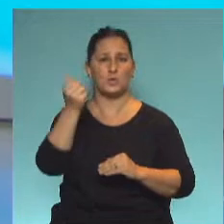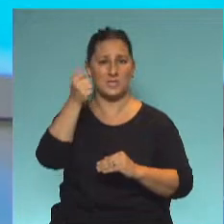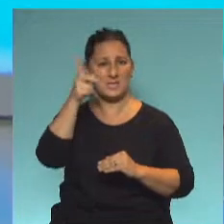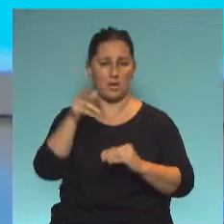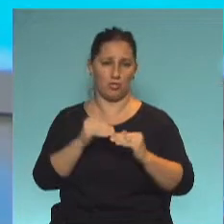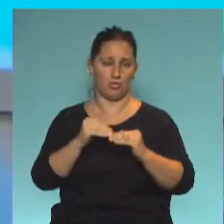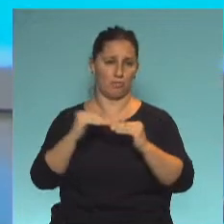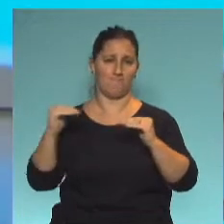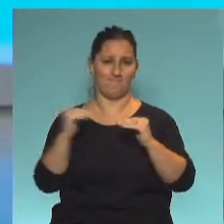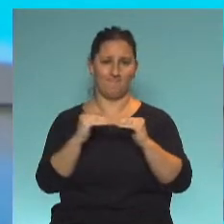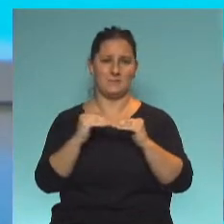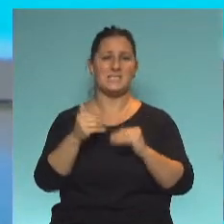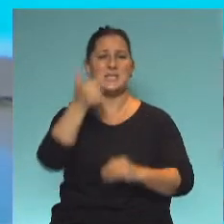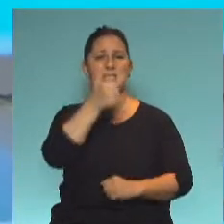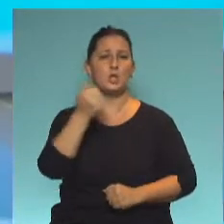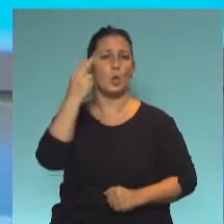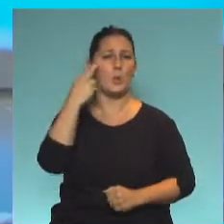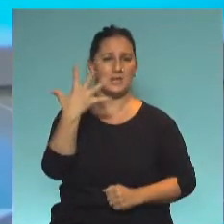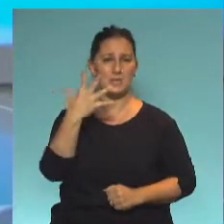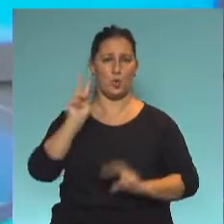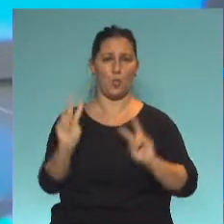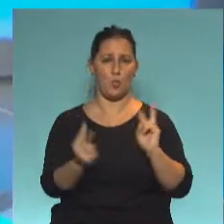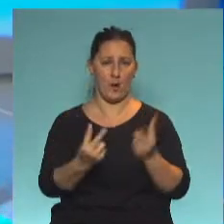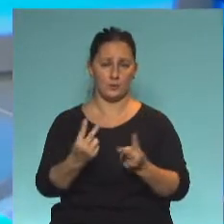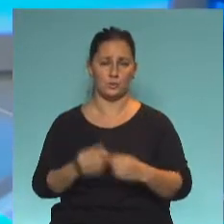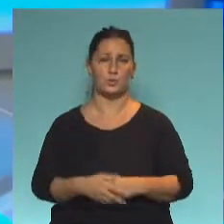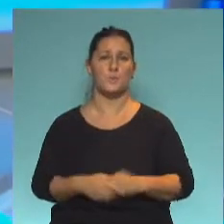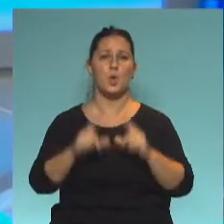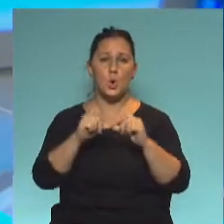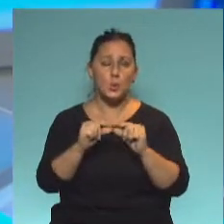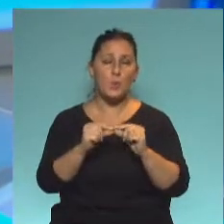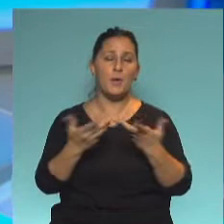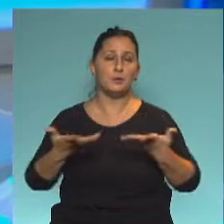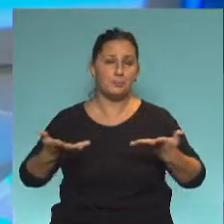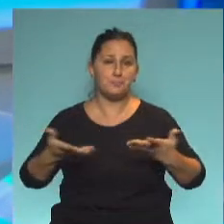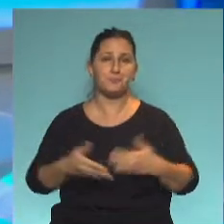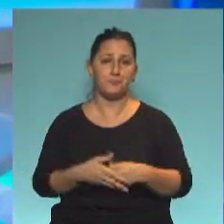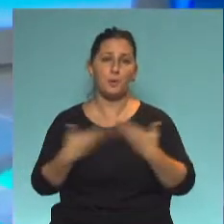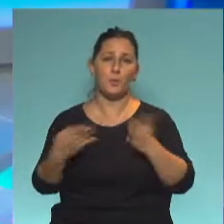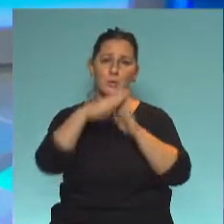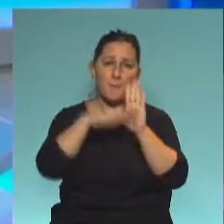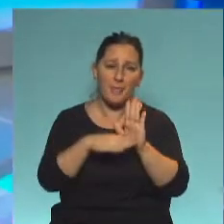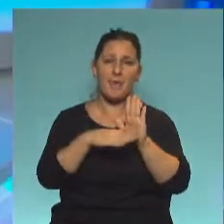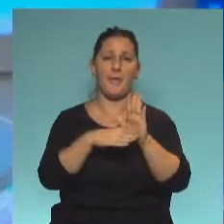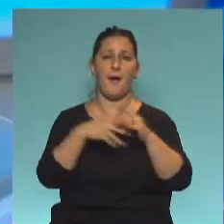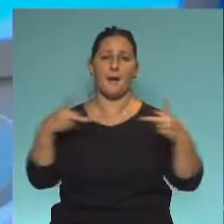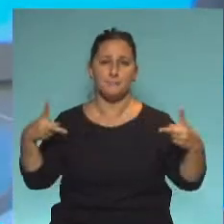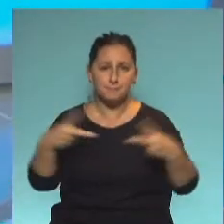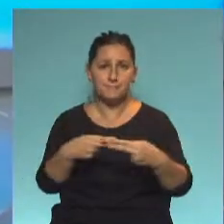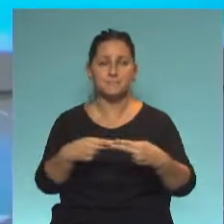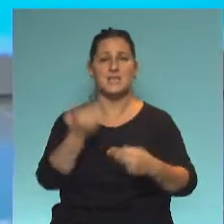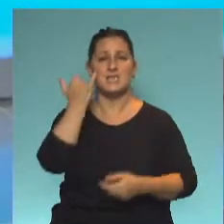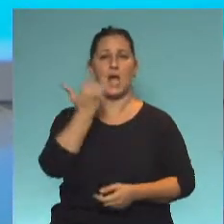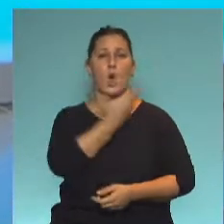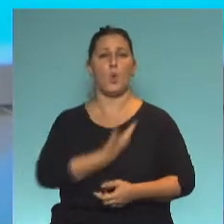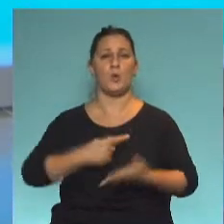ser puntuales, y hablamos de 695 fallecidos. Ariel, los números son los que hablan, por eso las medidas, por eso las restricciones. Se pronunció el gobierno